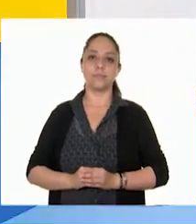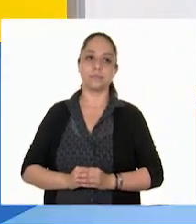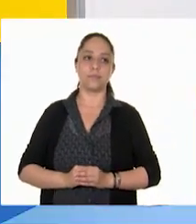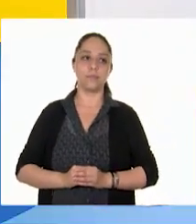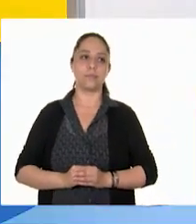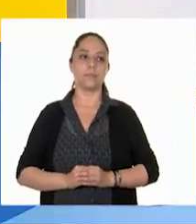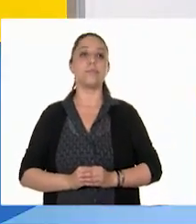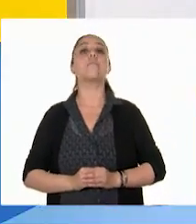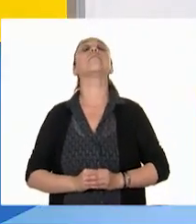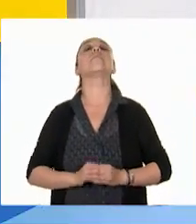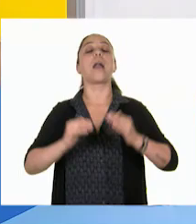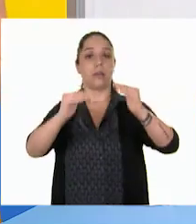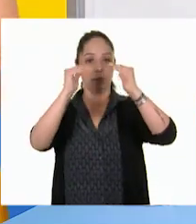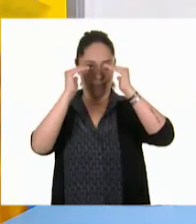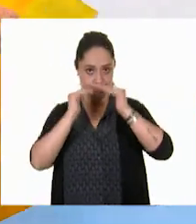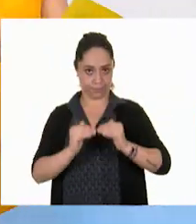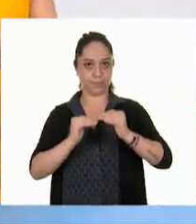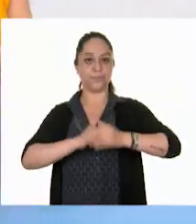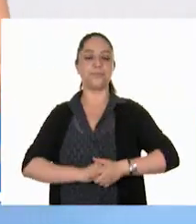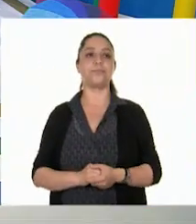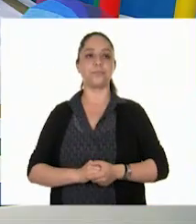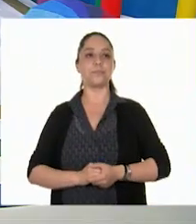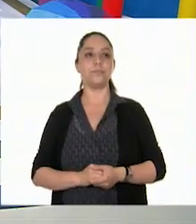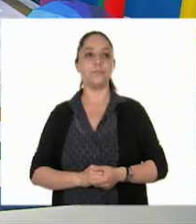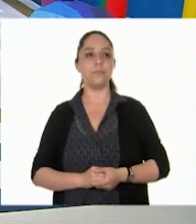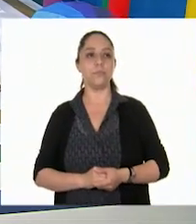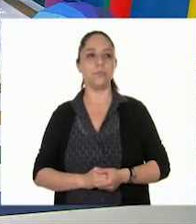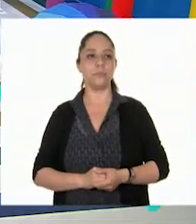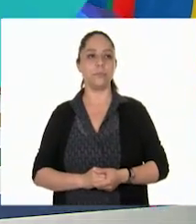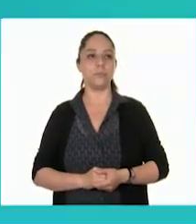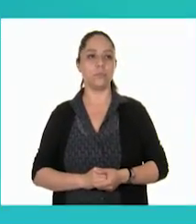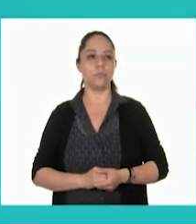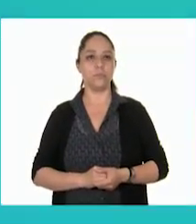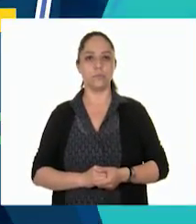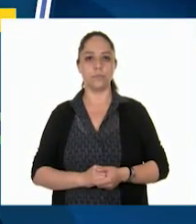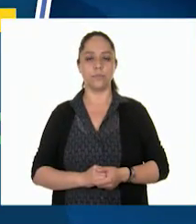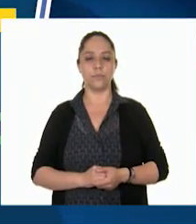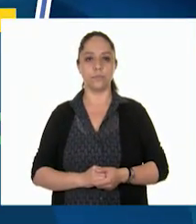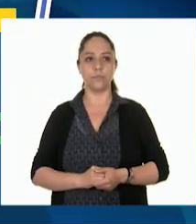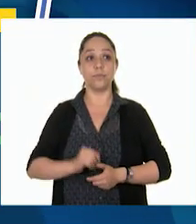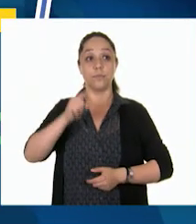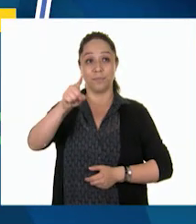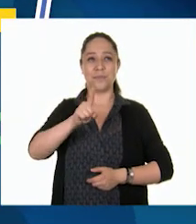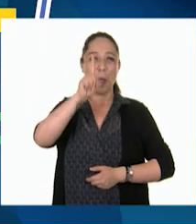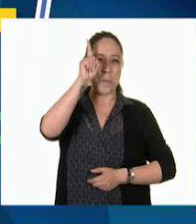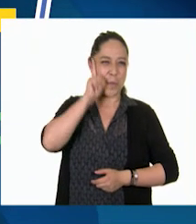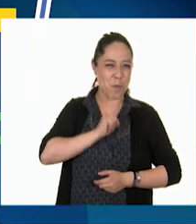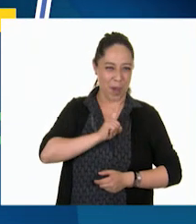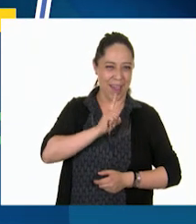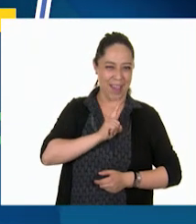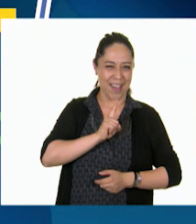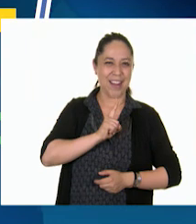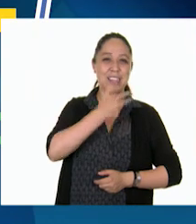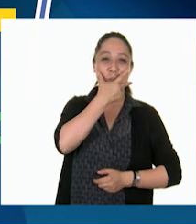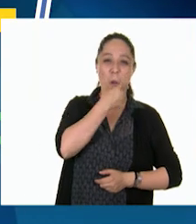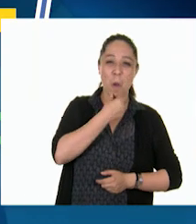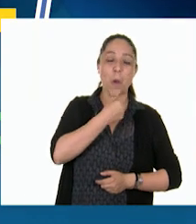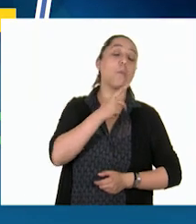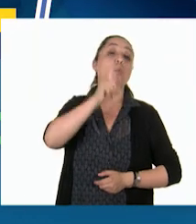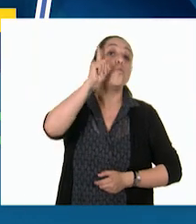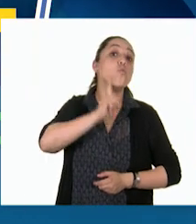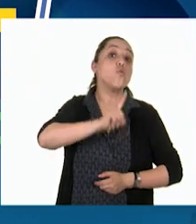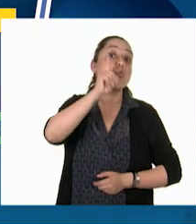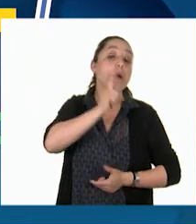Y la siguiente chon, dice chon, chon. Así. Dice, las mujeres y niñas son protegidas por la